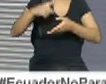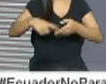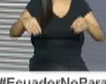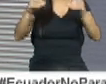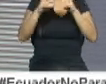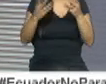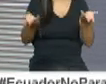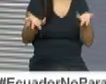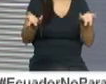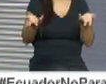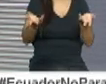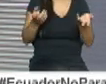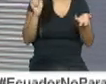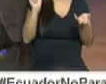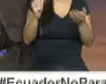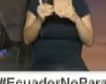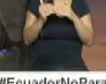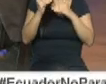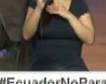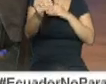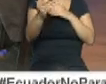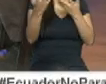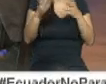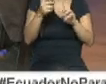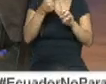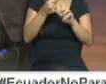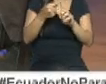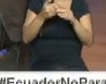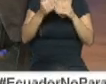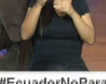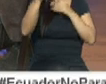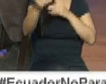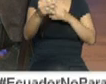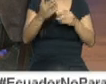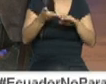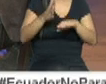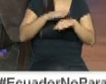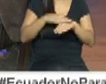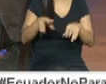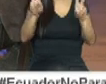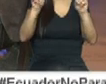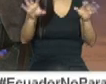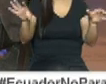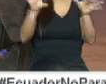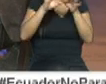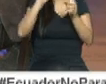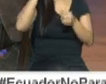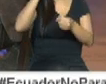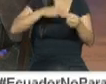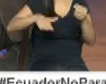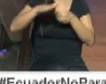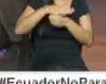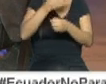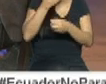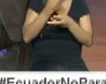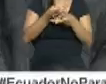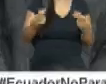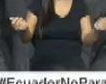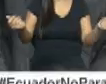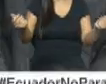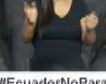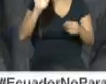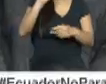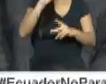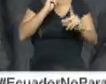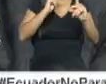suceder para los próximos días y meses en el país en cuanto a la relación del Estado con las Fuerzas Armadas? Un